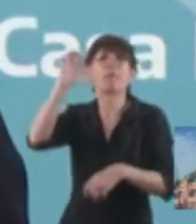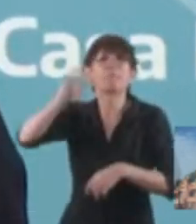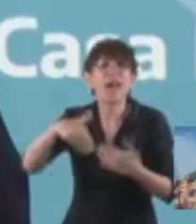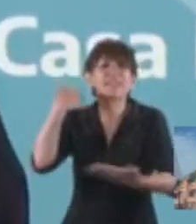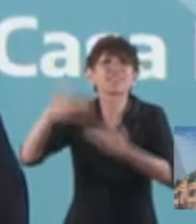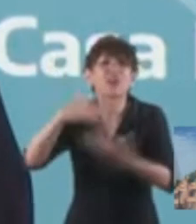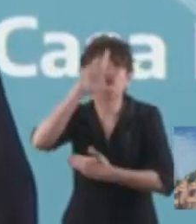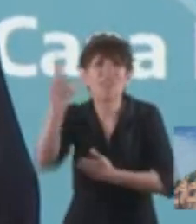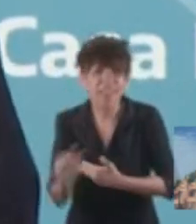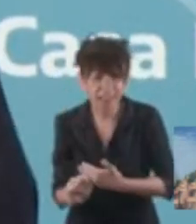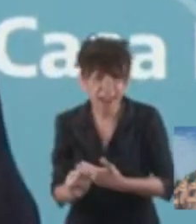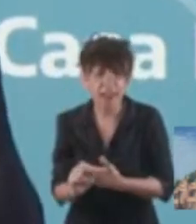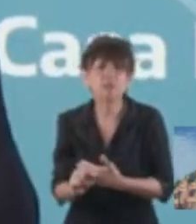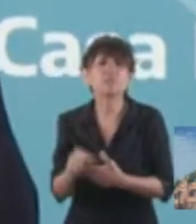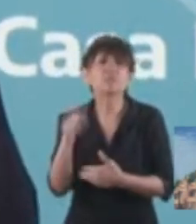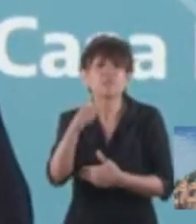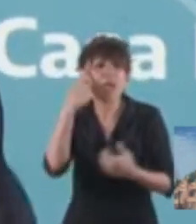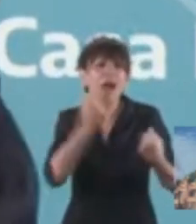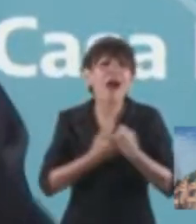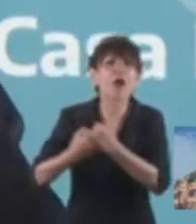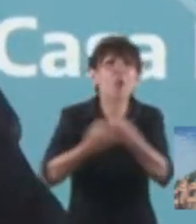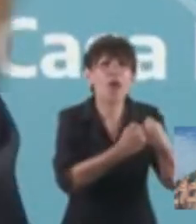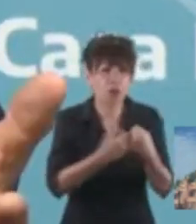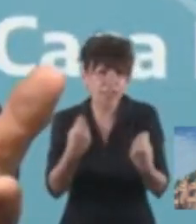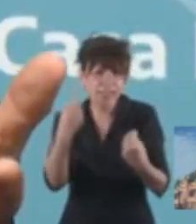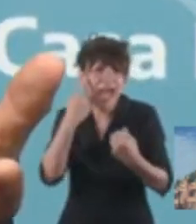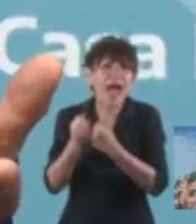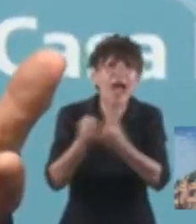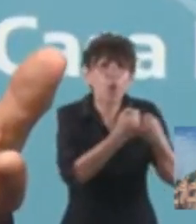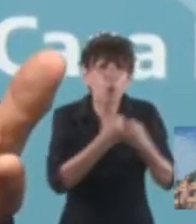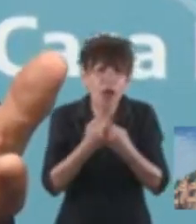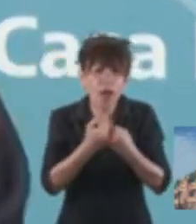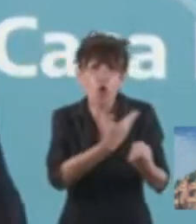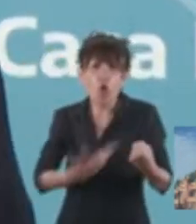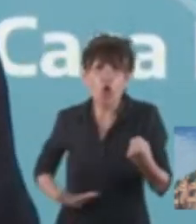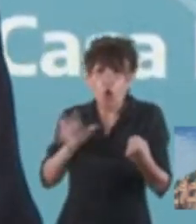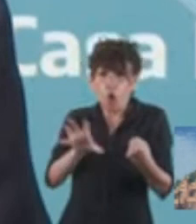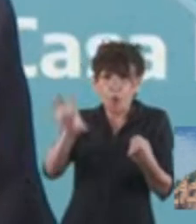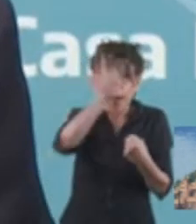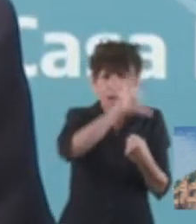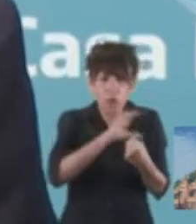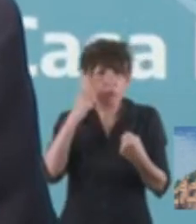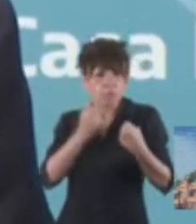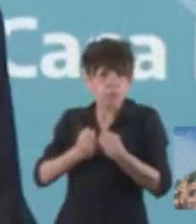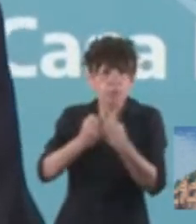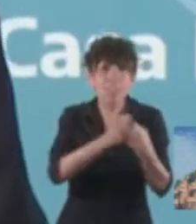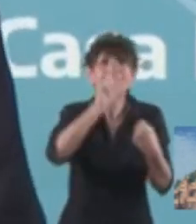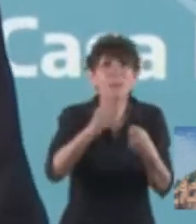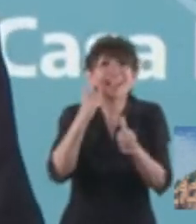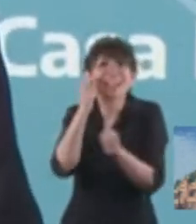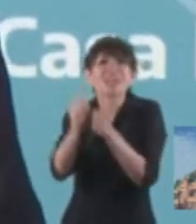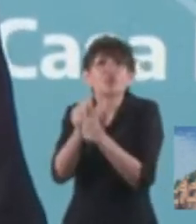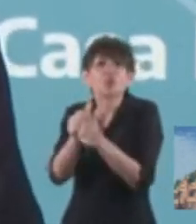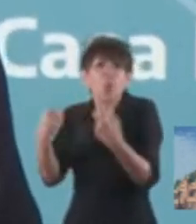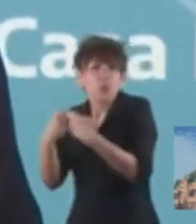Federal que es el consenso entre cada uno de los gobernadores y los sectores industriales de cada una